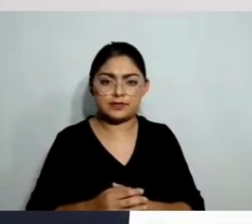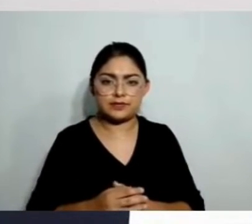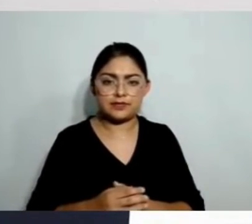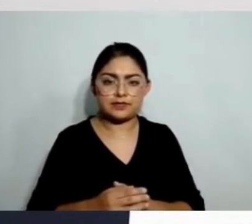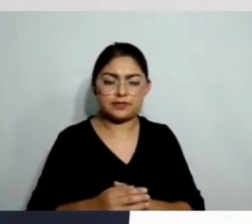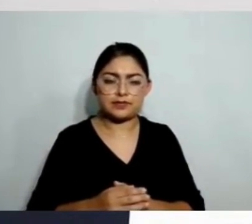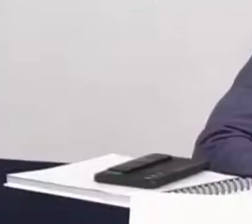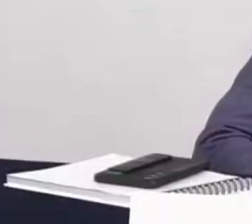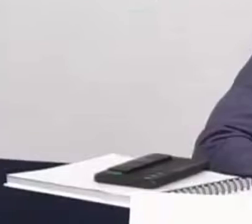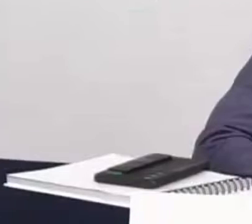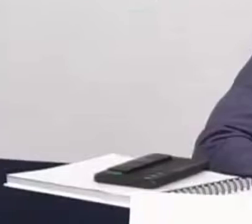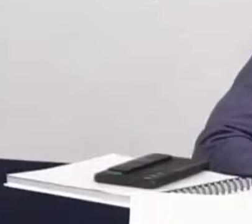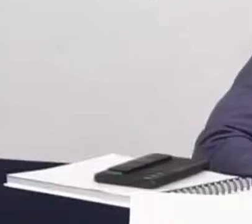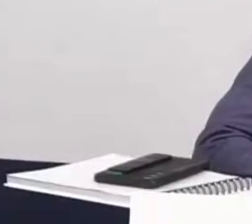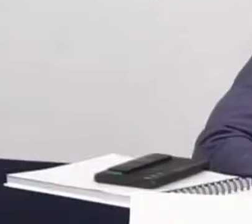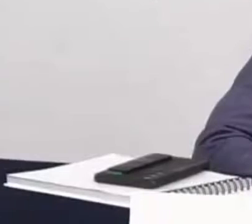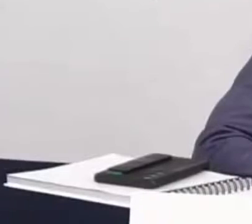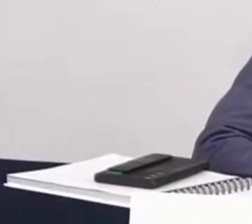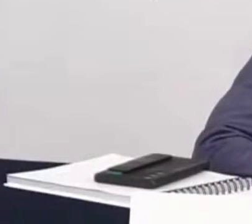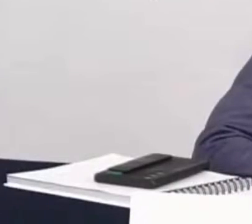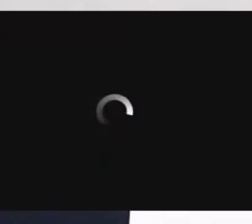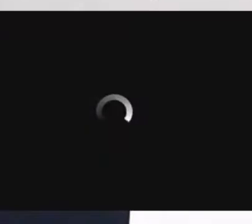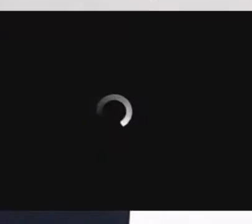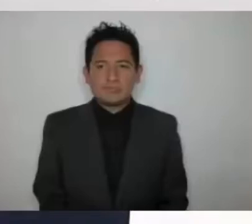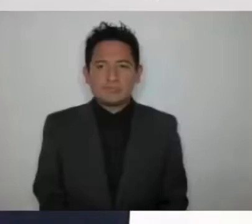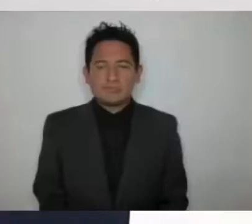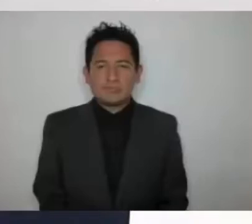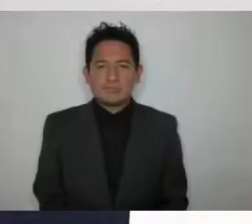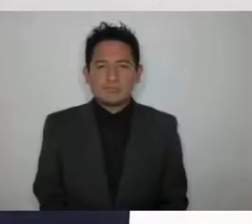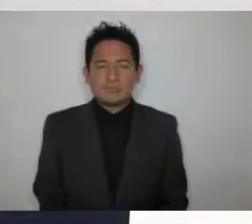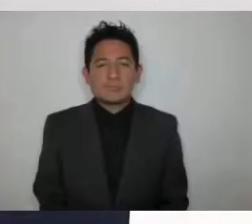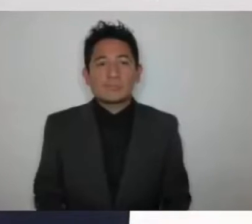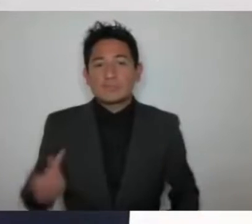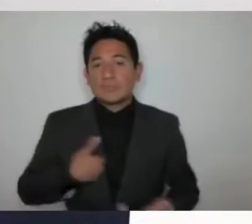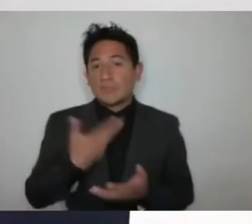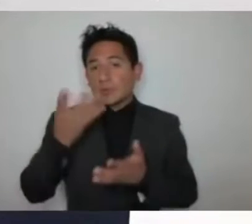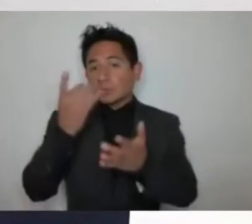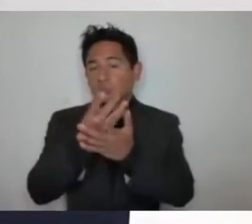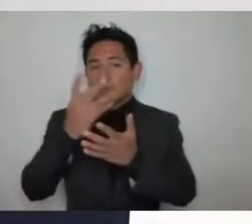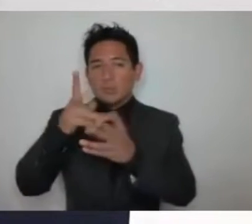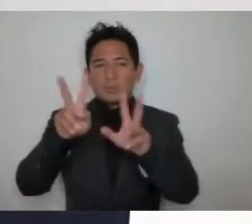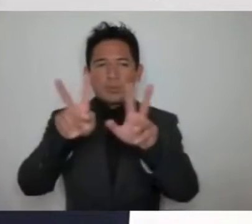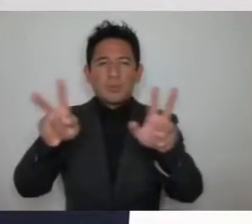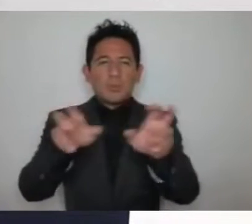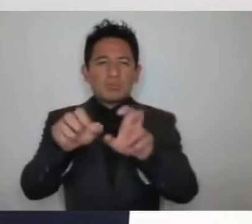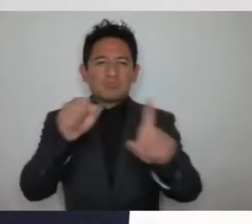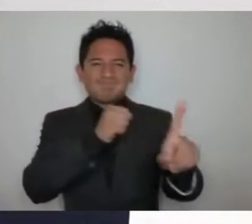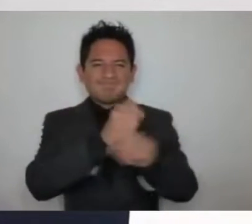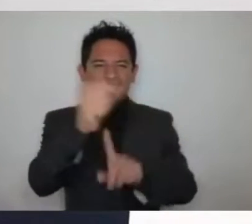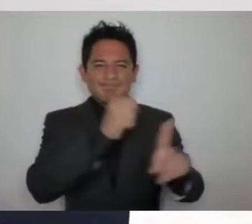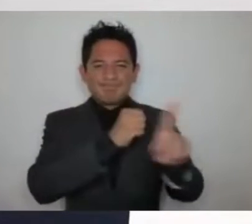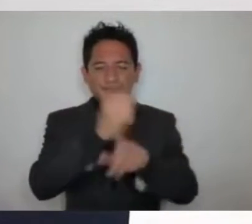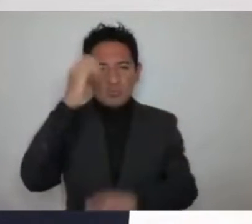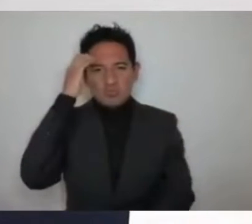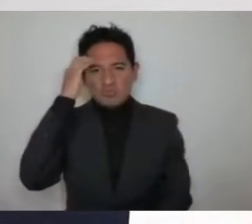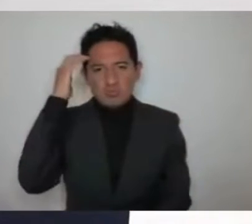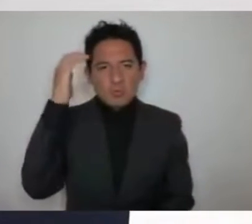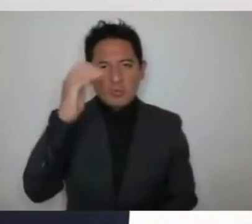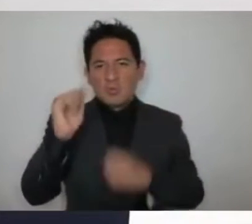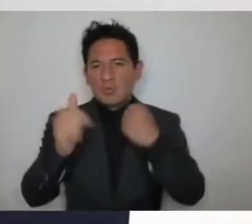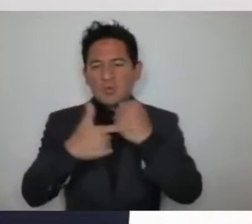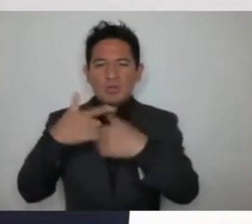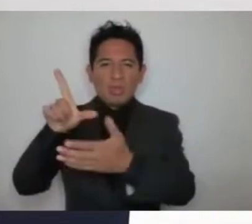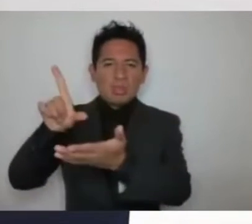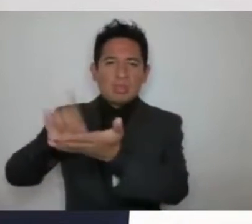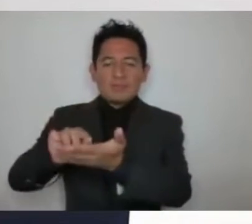espacio fundamental para garantizar los Derechos Humanos no solamente a la integridad en actos de tortura o tratos cres inhumanos O degradantes sino incluso frente a otras